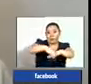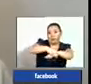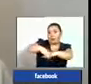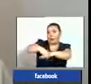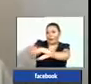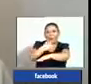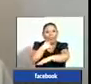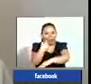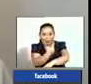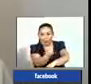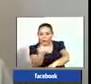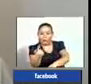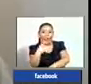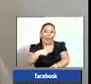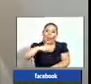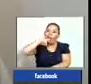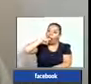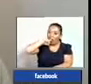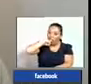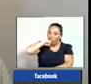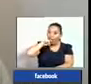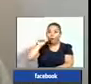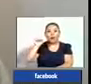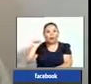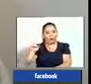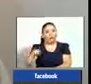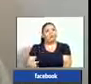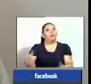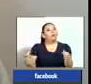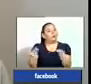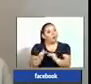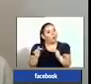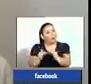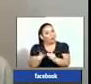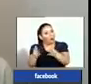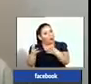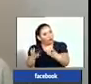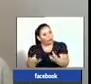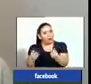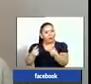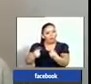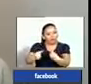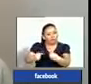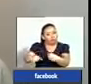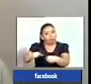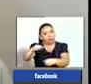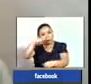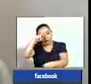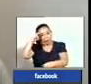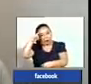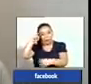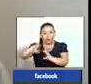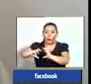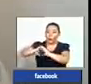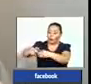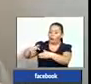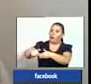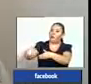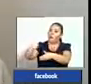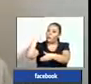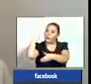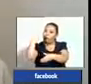personas de escasos recursos. De esta manera, también se busca reactivar a este importante sector